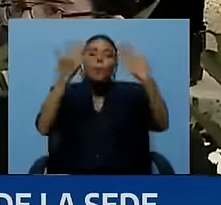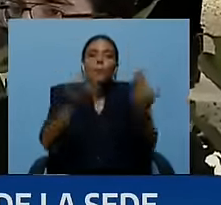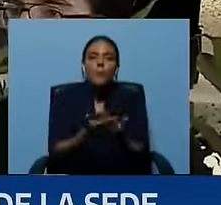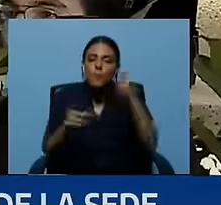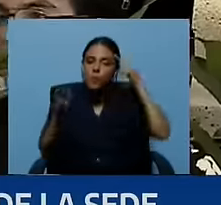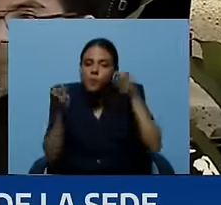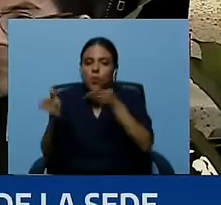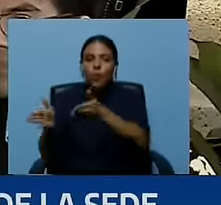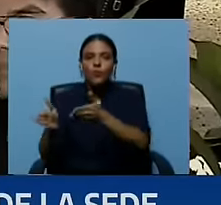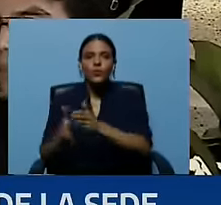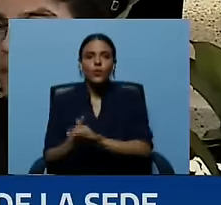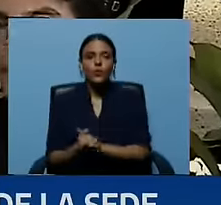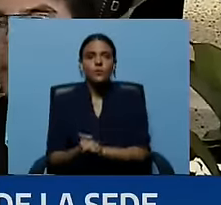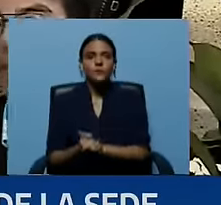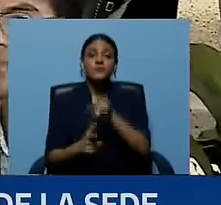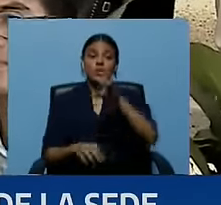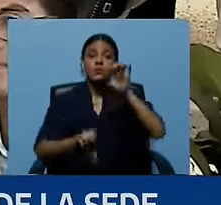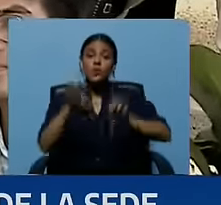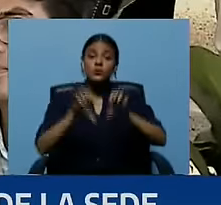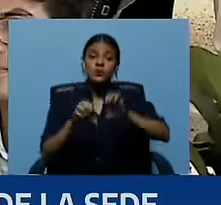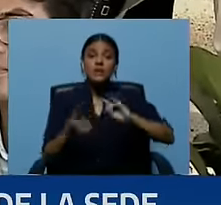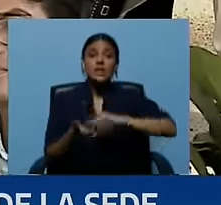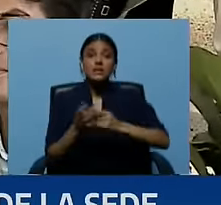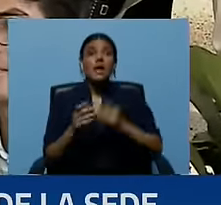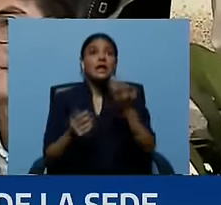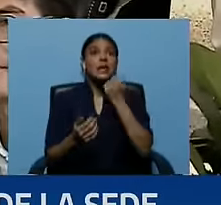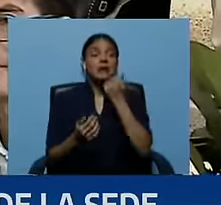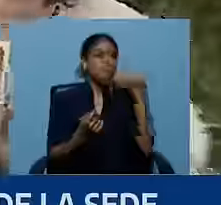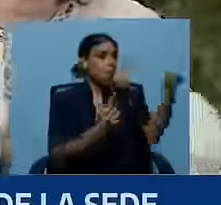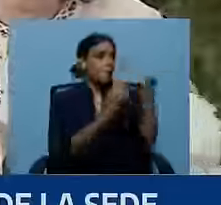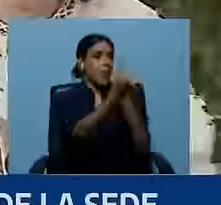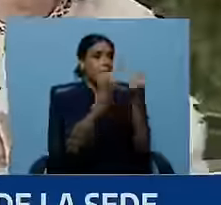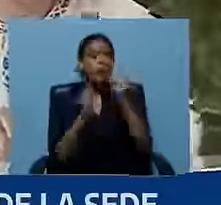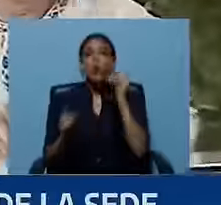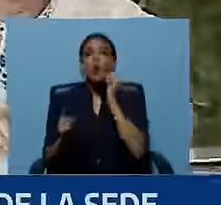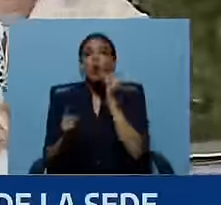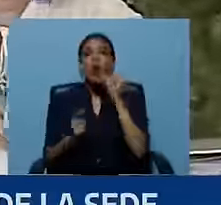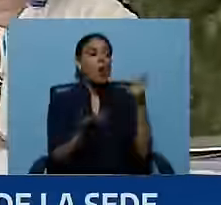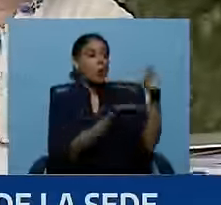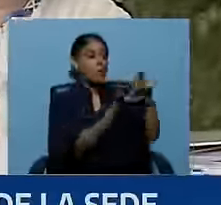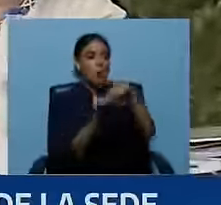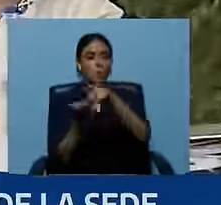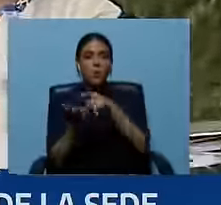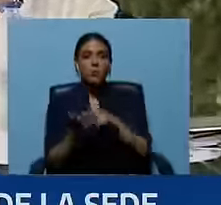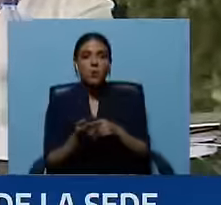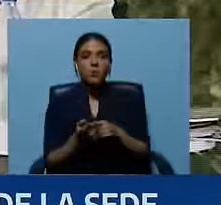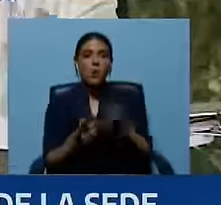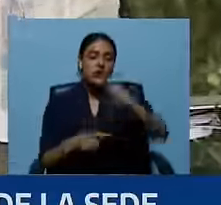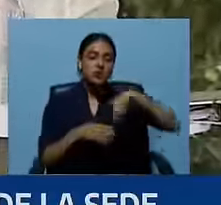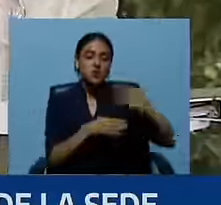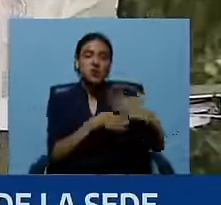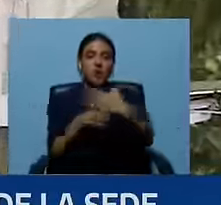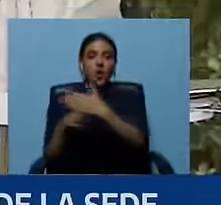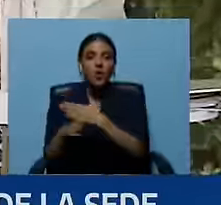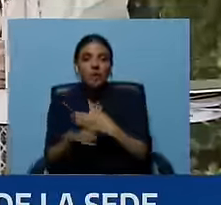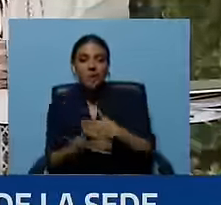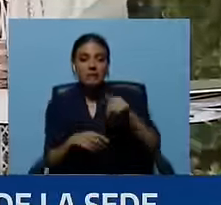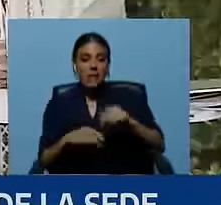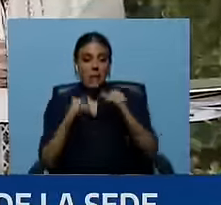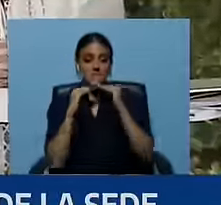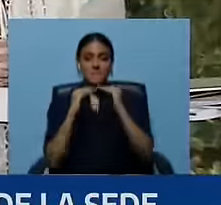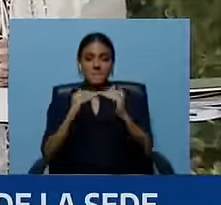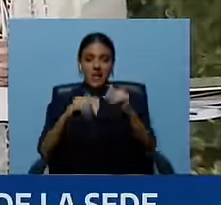La ciencia, aquí están llegando los muchachos y las muchachas a compartir en la planta